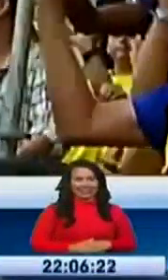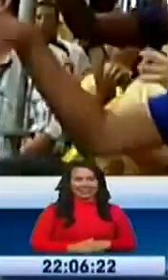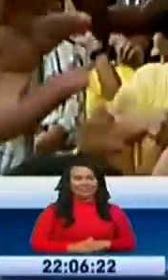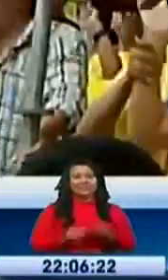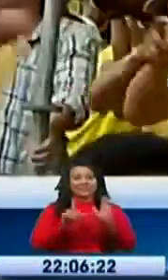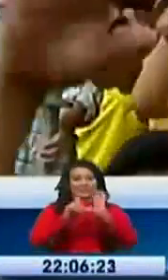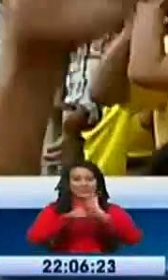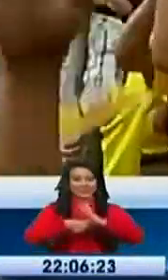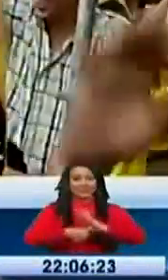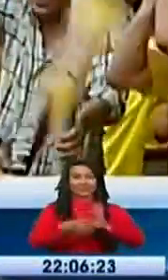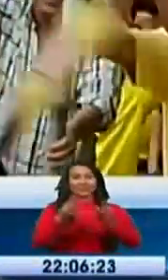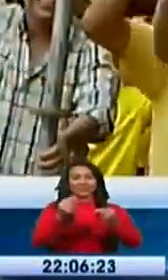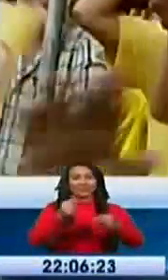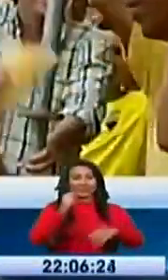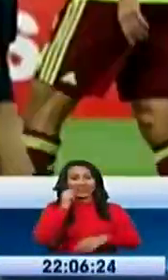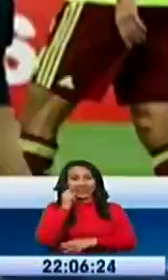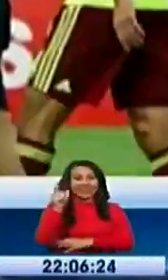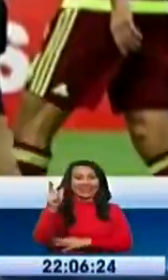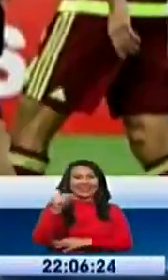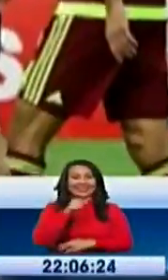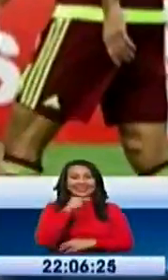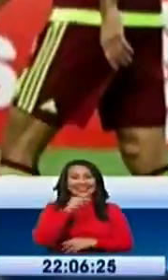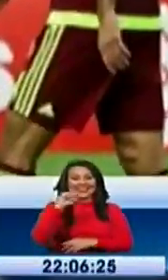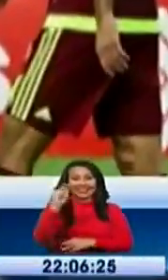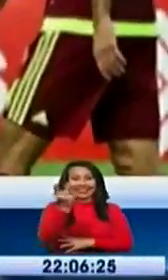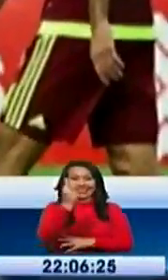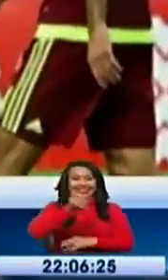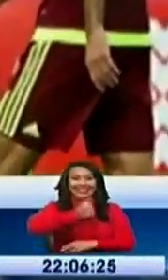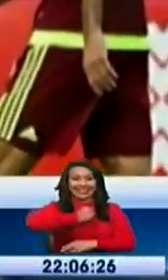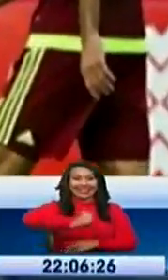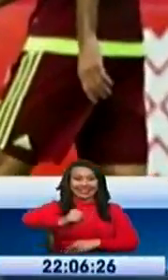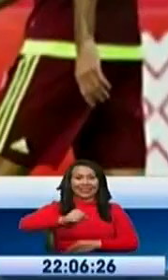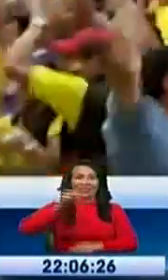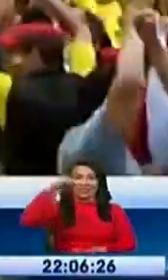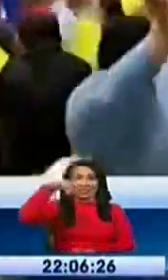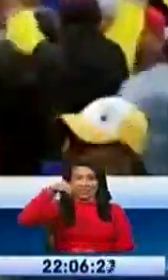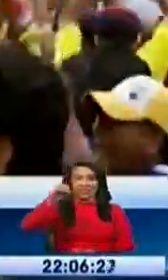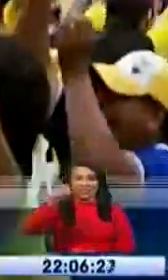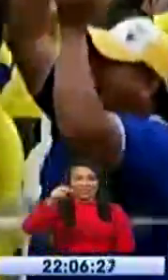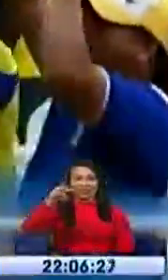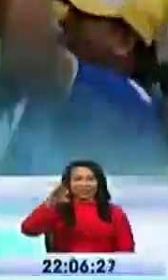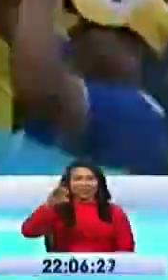Luego, con el tanto de Jefferson Montero, la algarabía se tomaba el lugar.